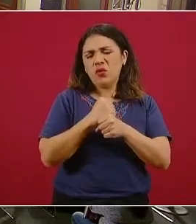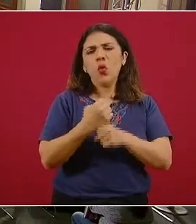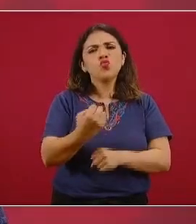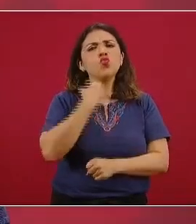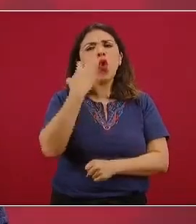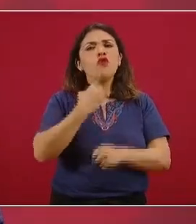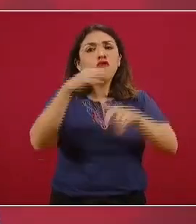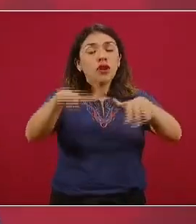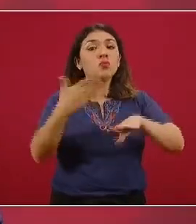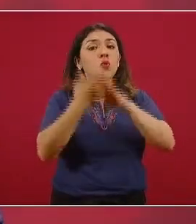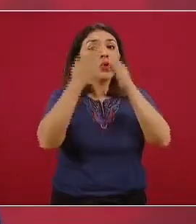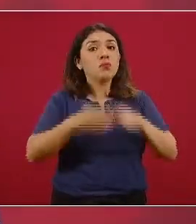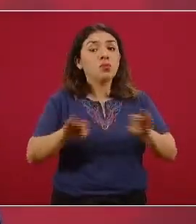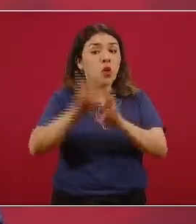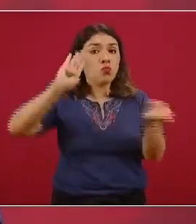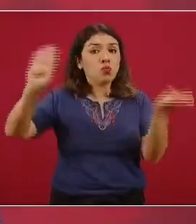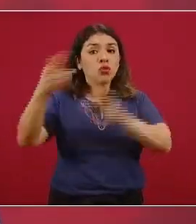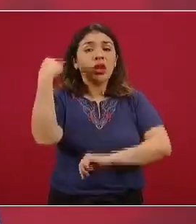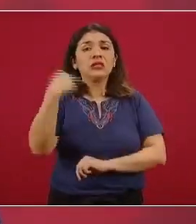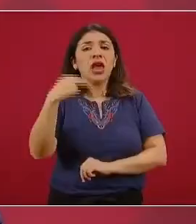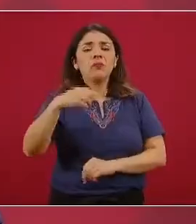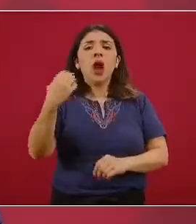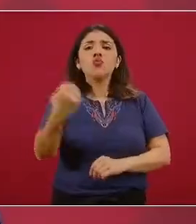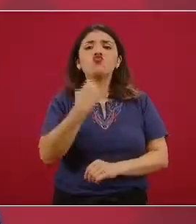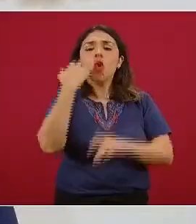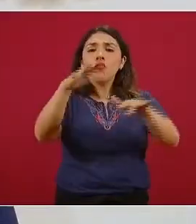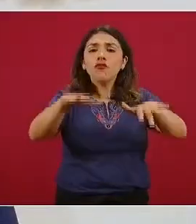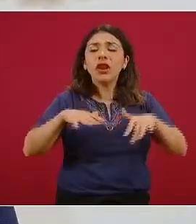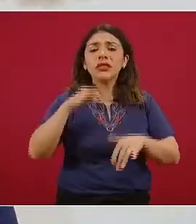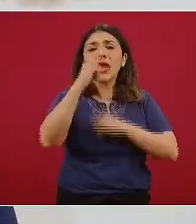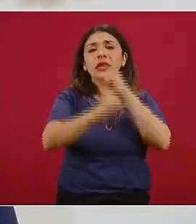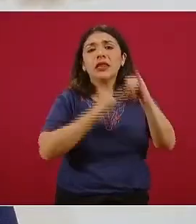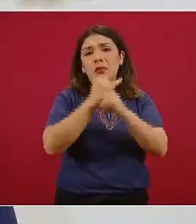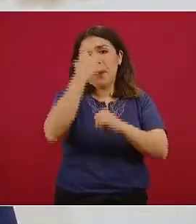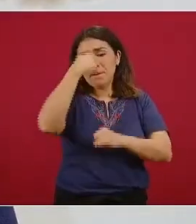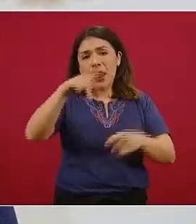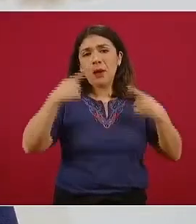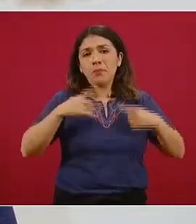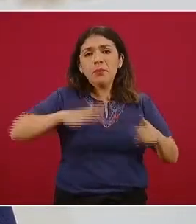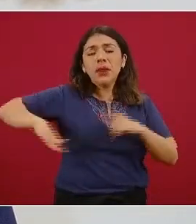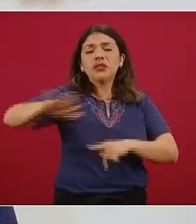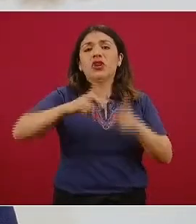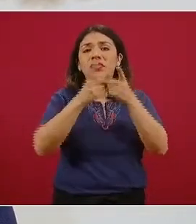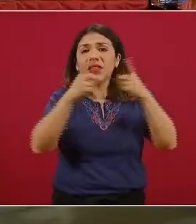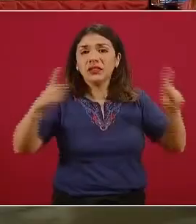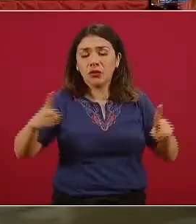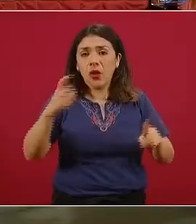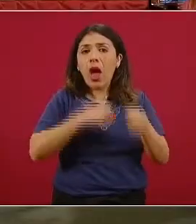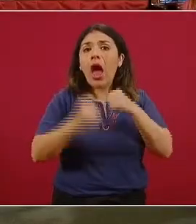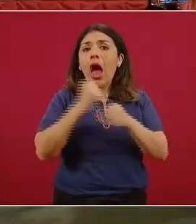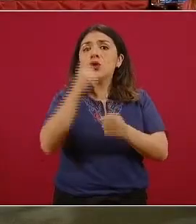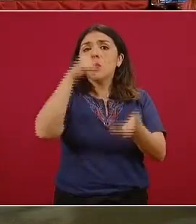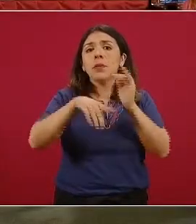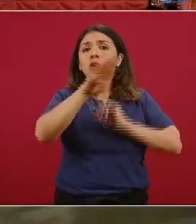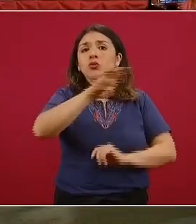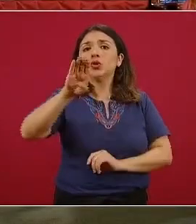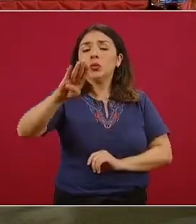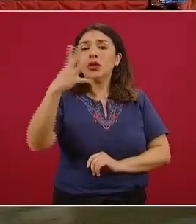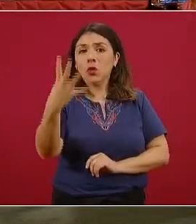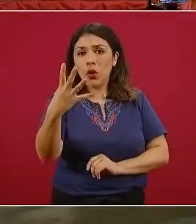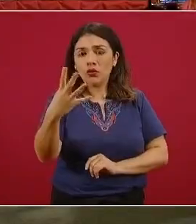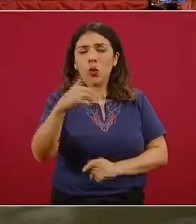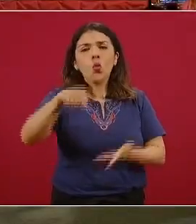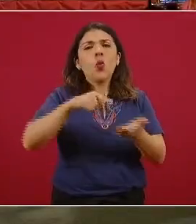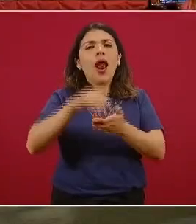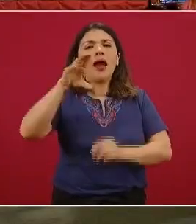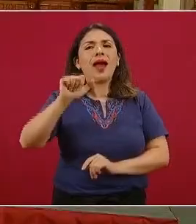conferencia importantísima mundial que se llamó la Conferencia Internacional de Población y Desarrollo en 1994, que fue en